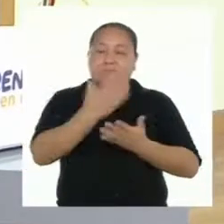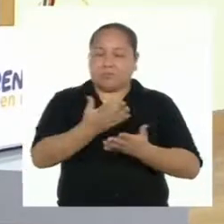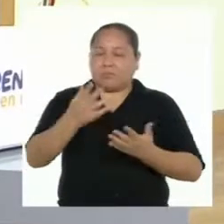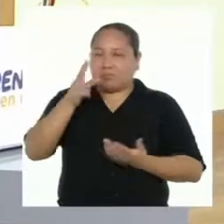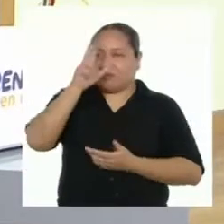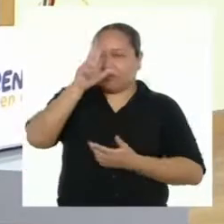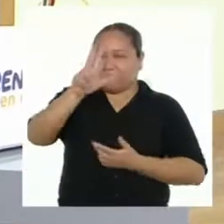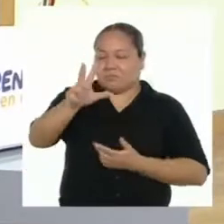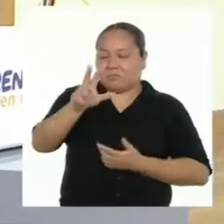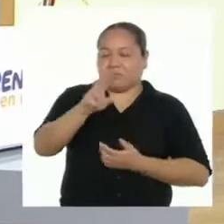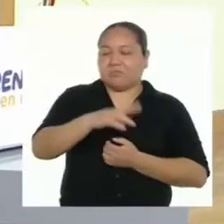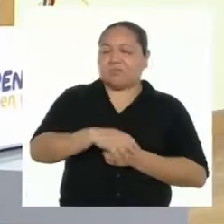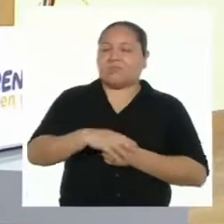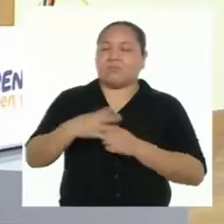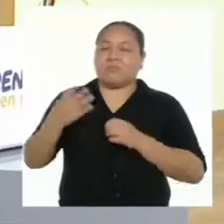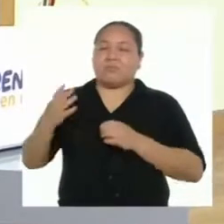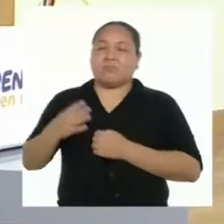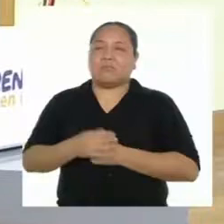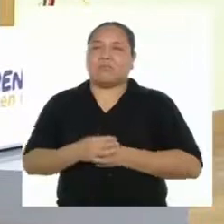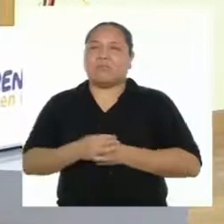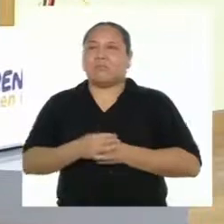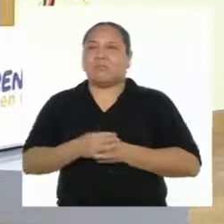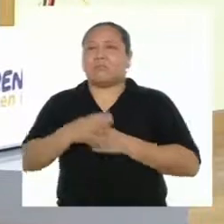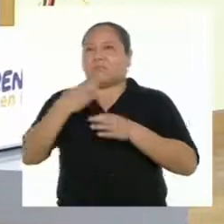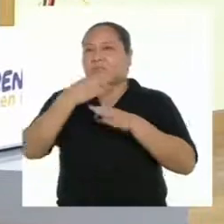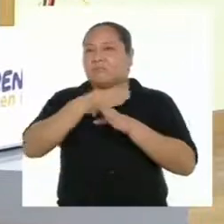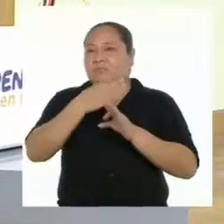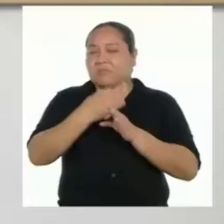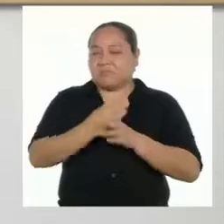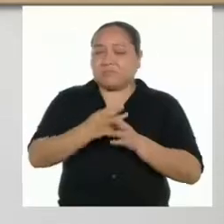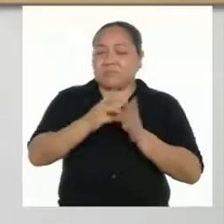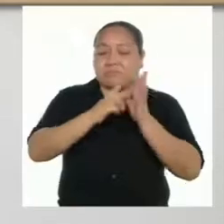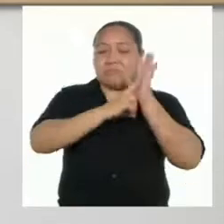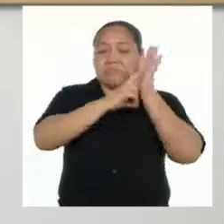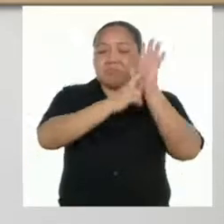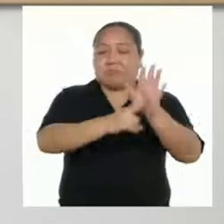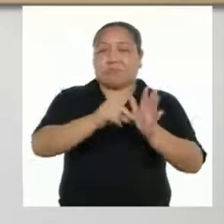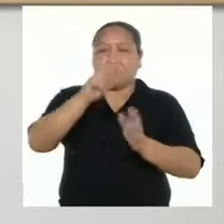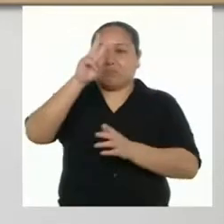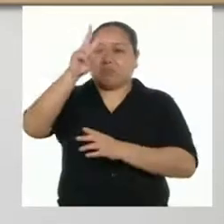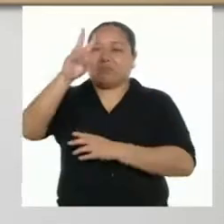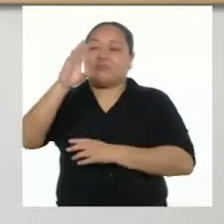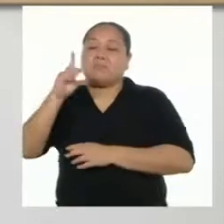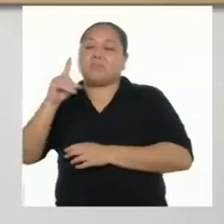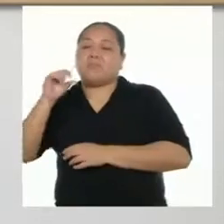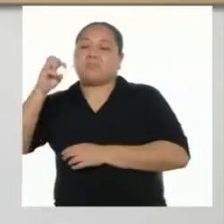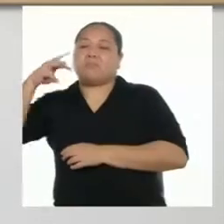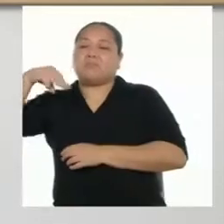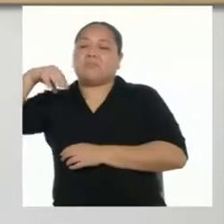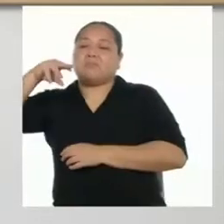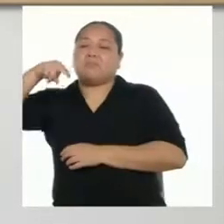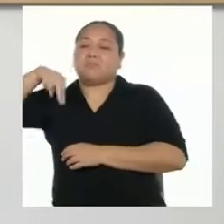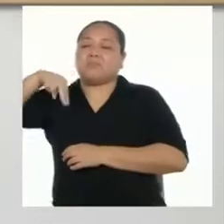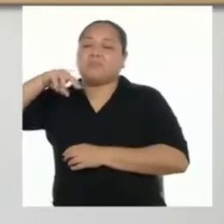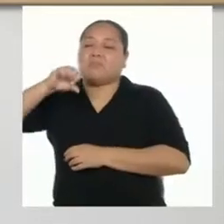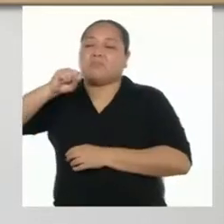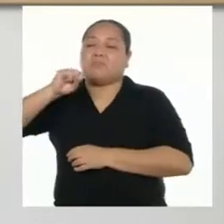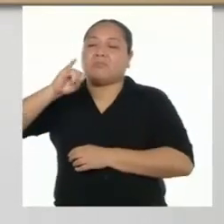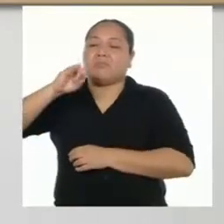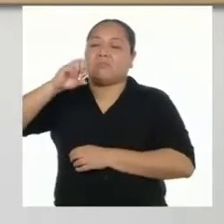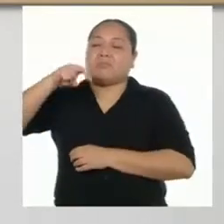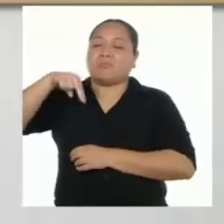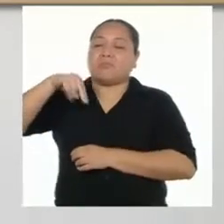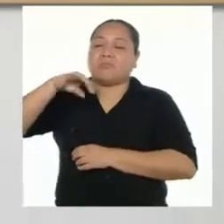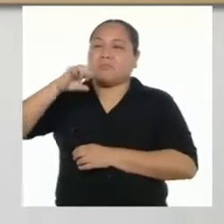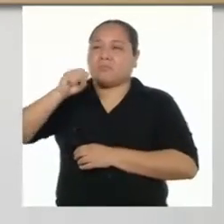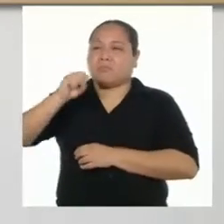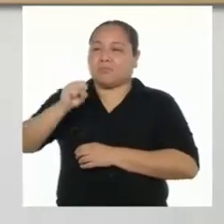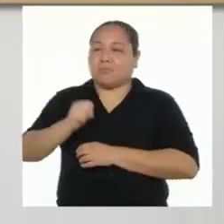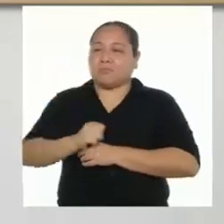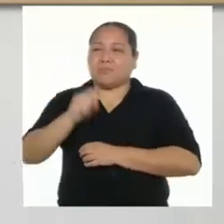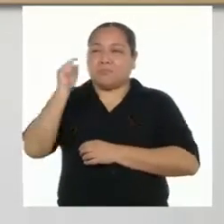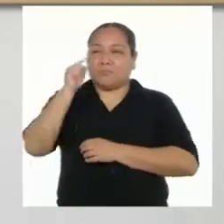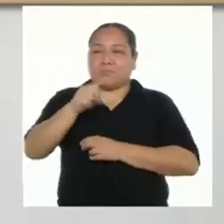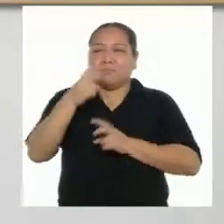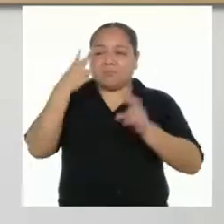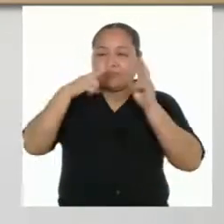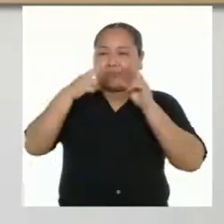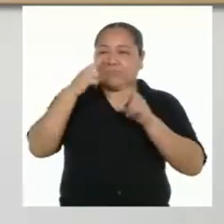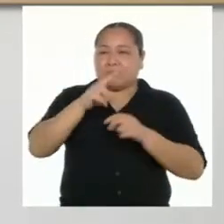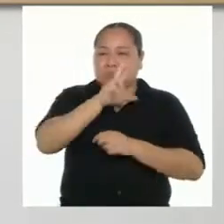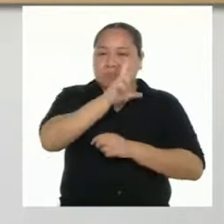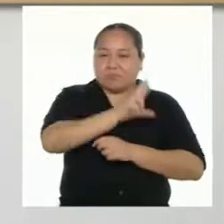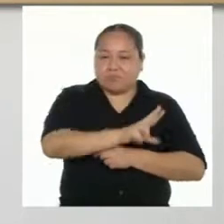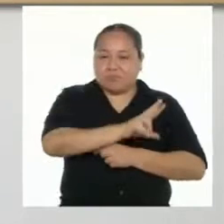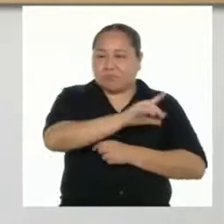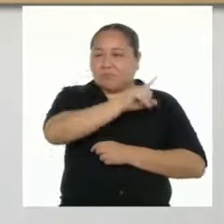dimensiones se puede representar simplemente con 2 dimensiones. Así es, Yanira. A través de este proceso de descomposición